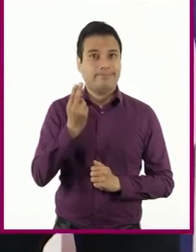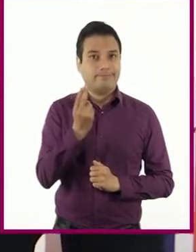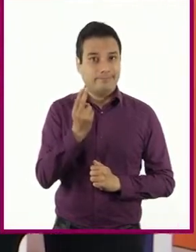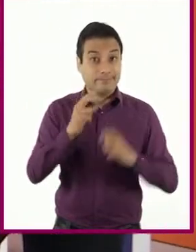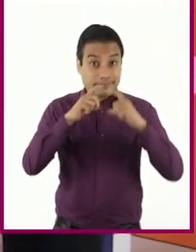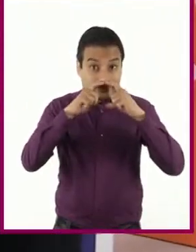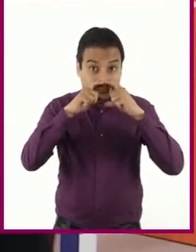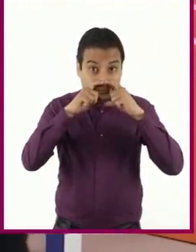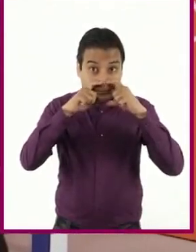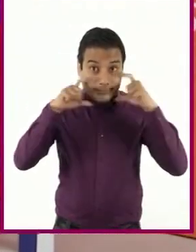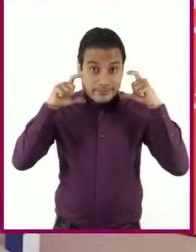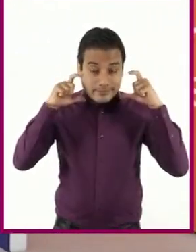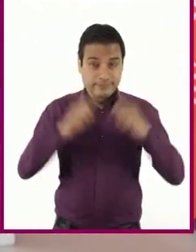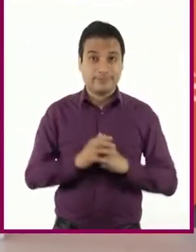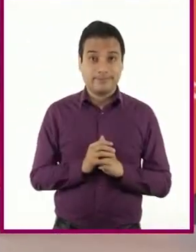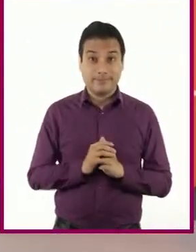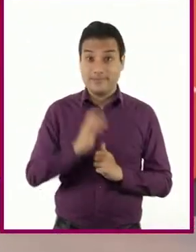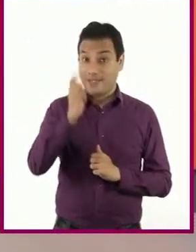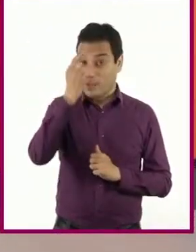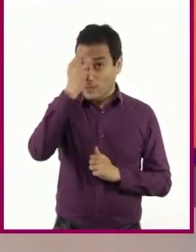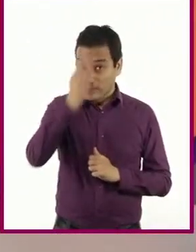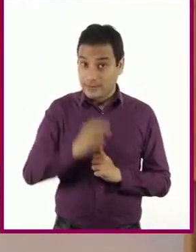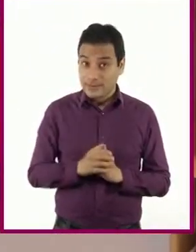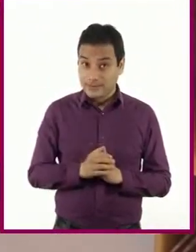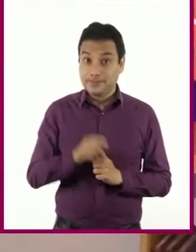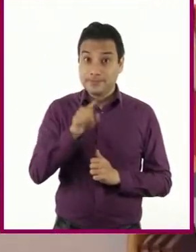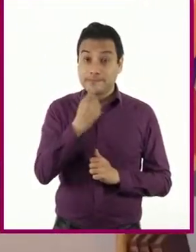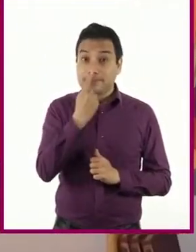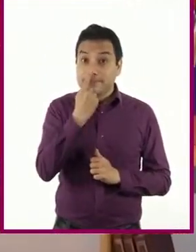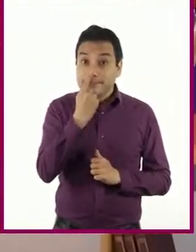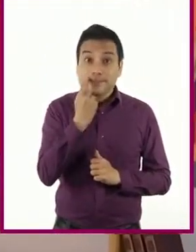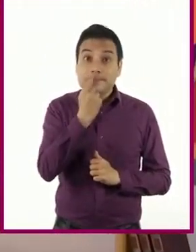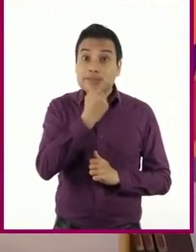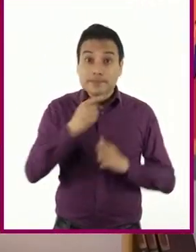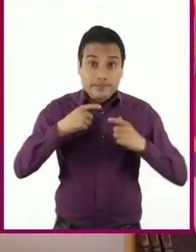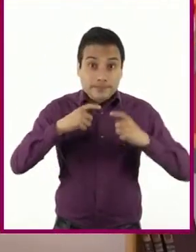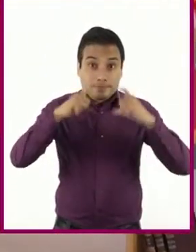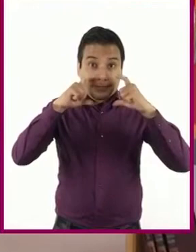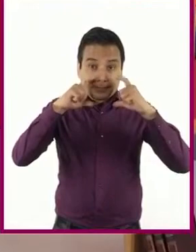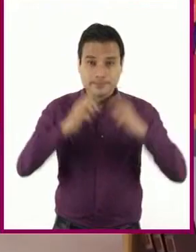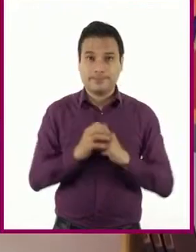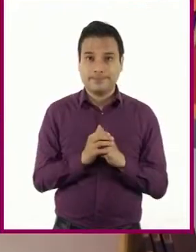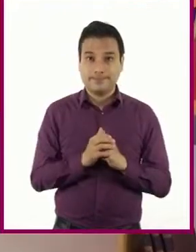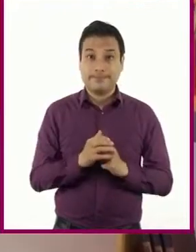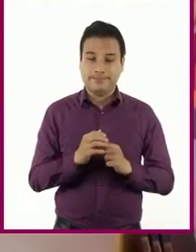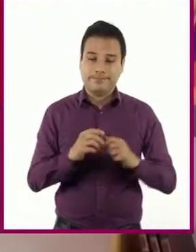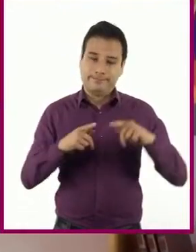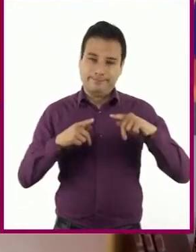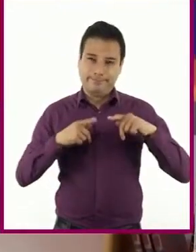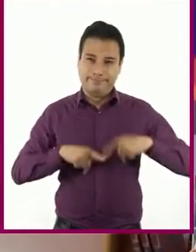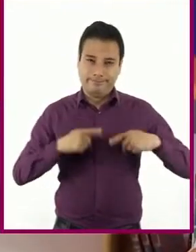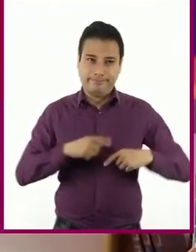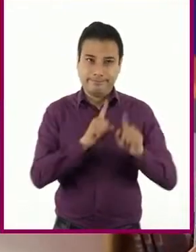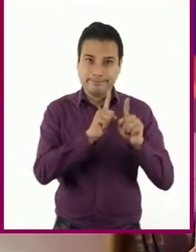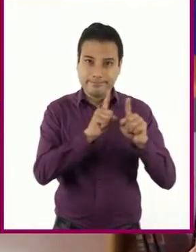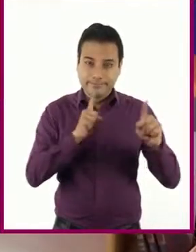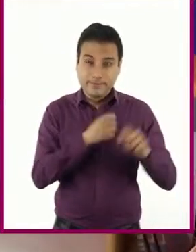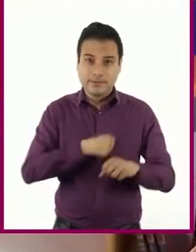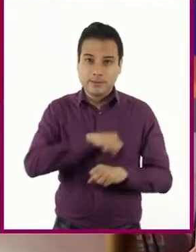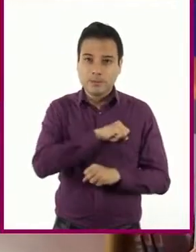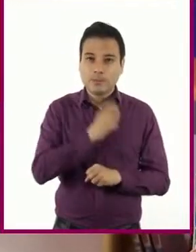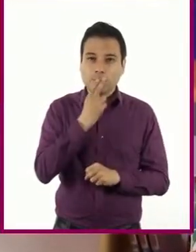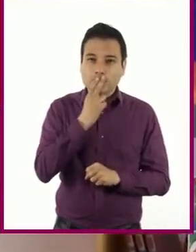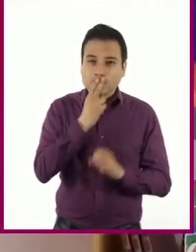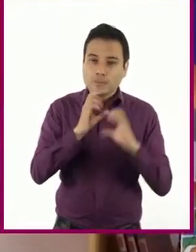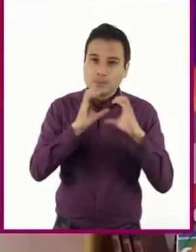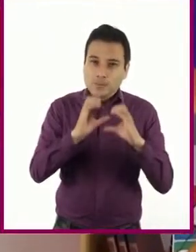correcta su cubrebocas. Recuerden que deben tapar nariz y boca. Respeten la sana distancia, la salud es lo primero. Les recomendamos